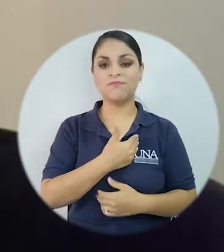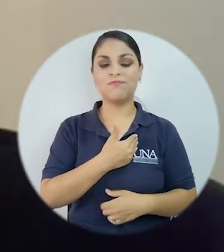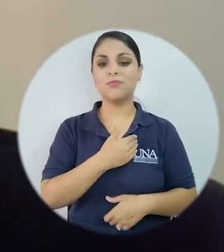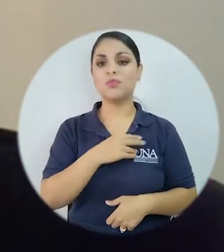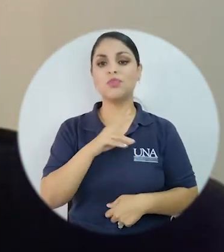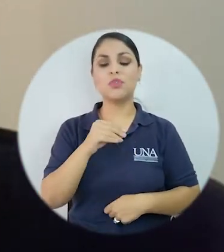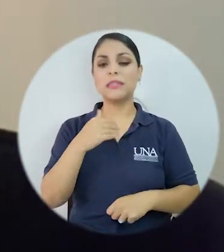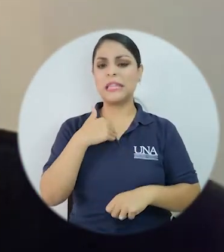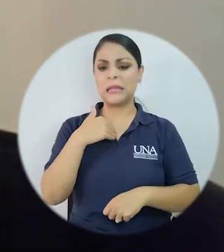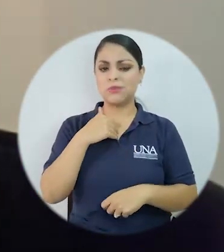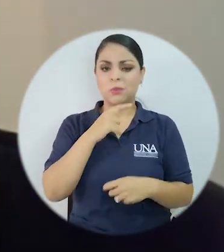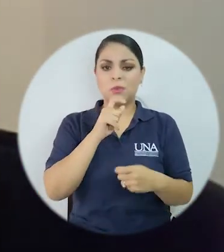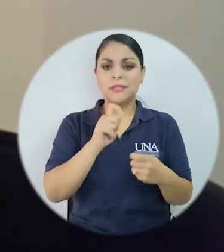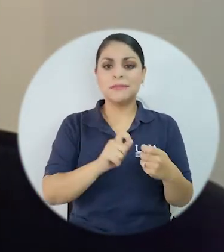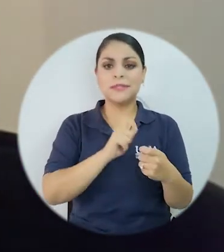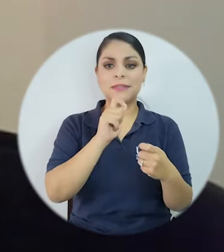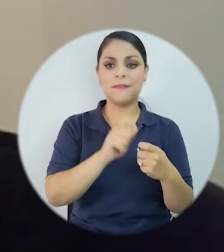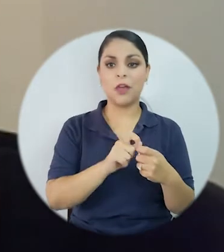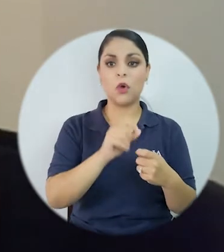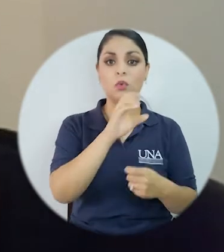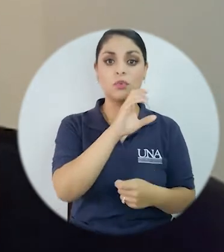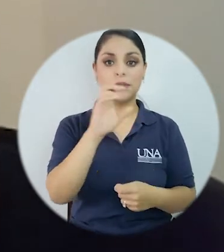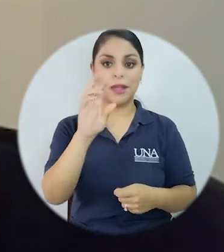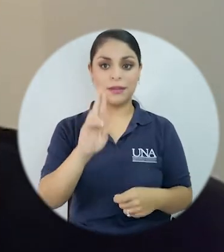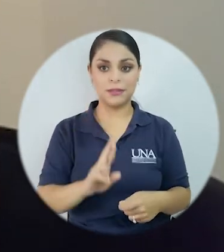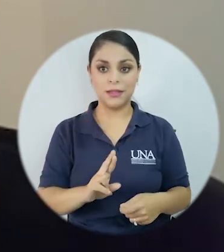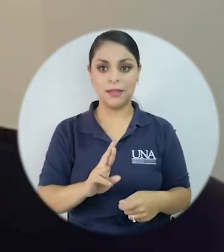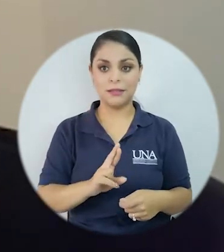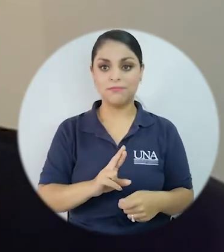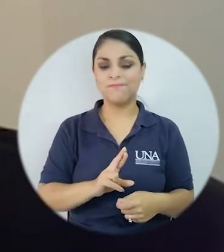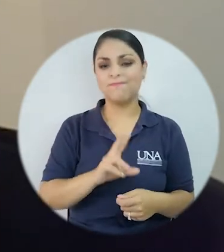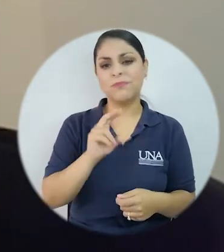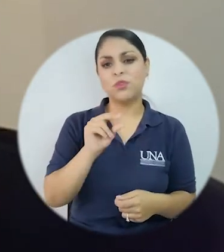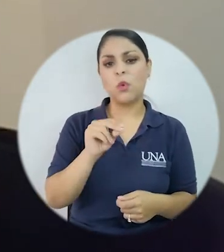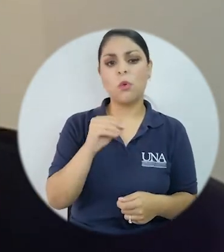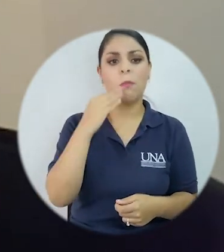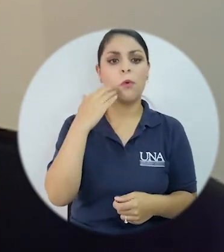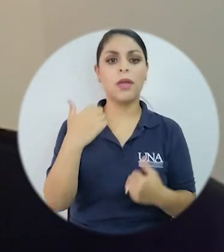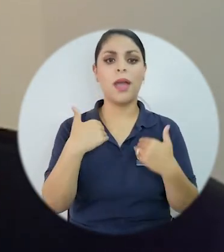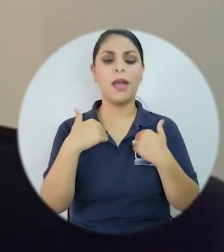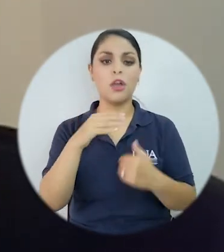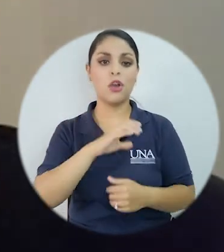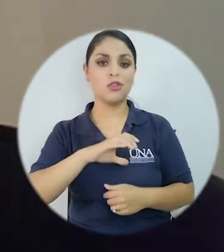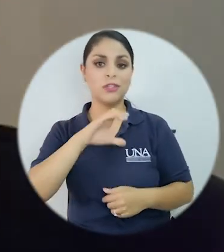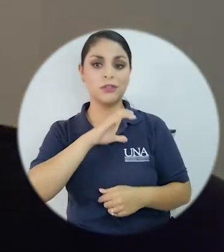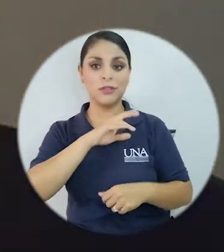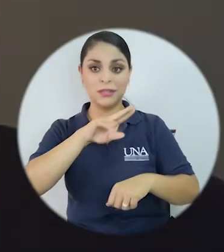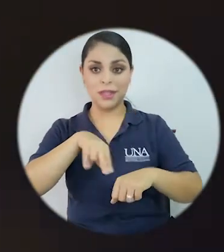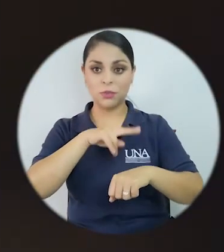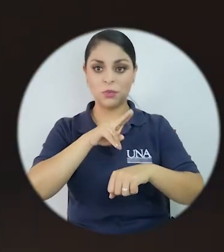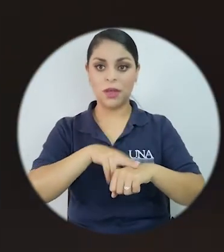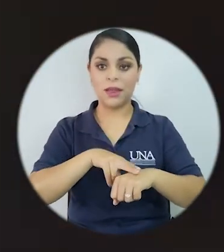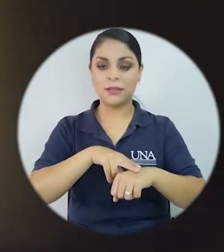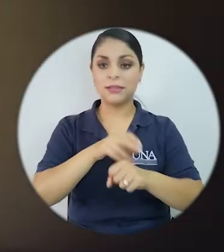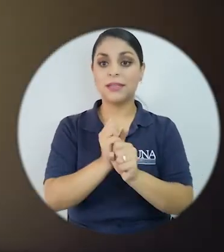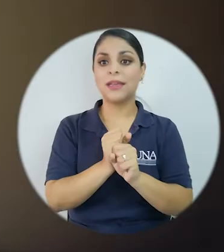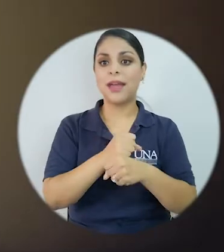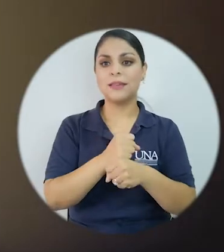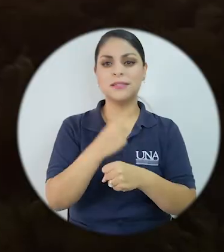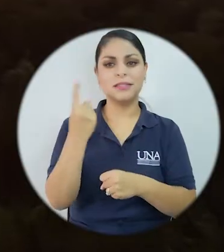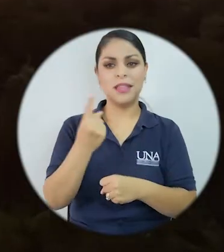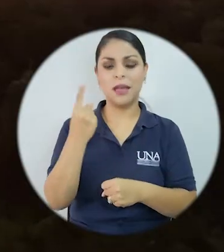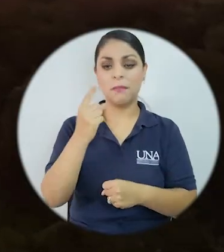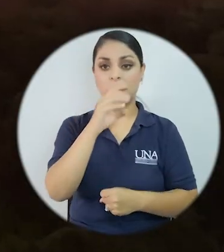debe esta especificidad costarricense, no se debe a que existan condiciones naturales que haga